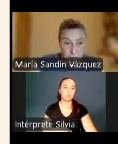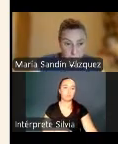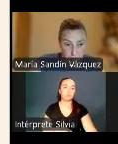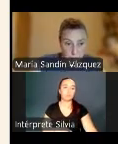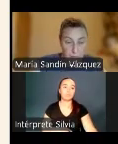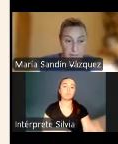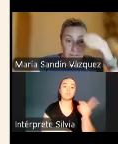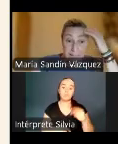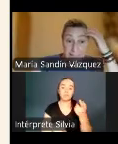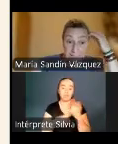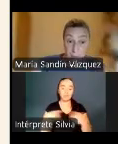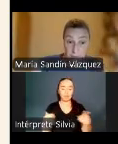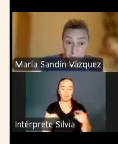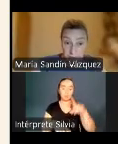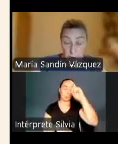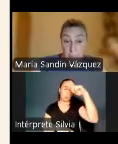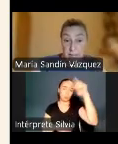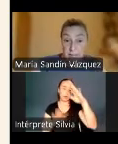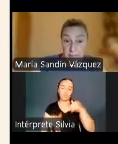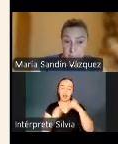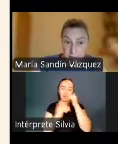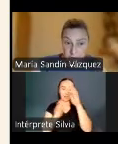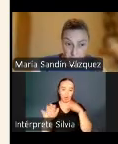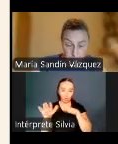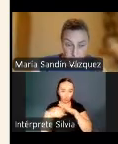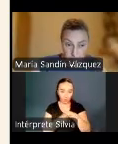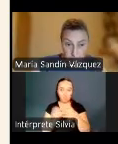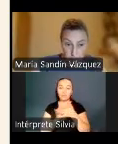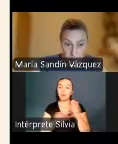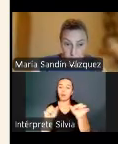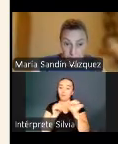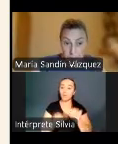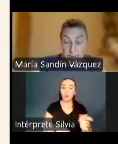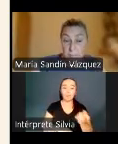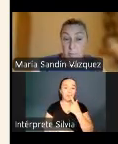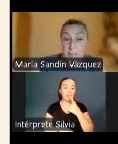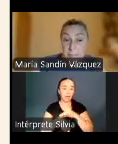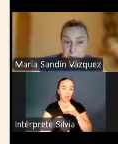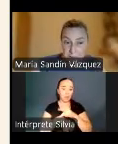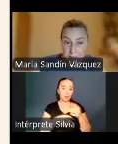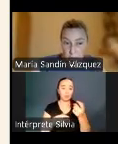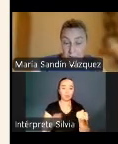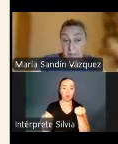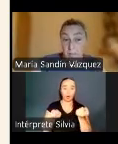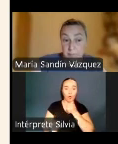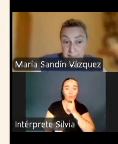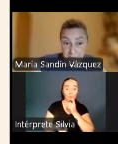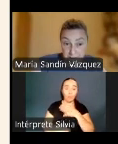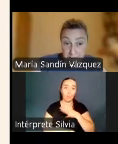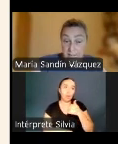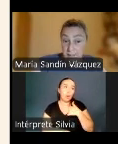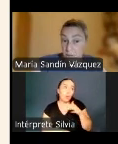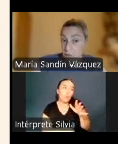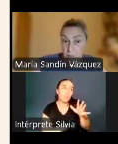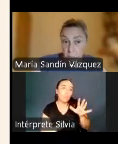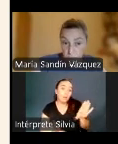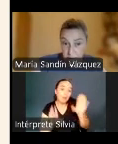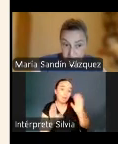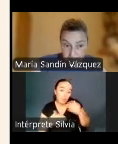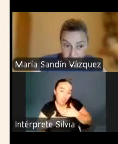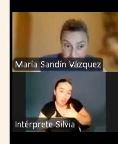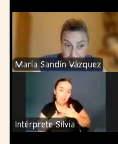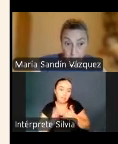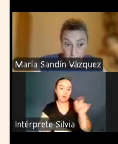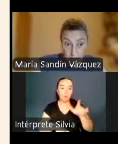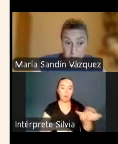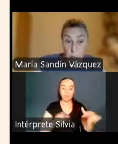influyen en la atención. Pues bueno, dicen, la forma también de cómo manejan las medicaciones, por ejemplo, a lo mejor es la percepción mía de las mujeres latinoamericanas, tienen otro tipo de